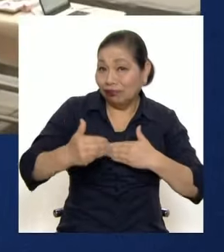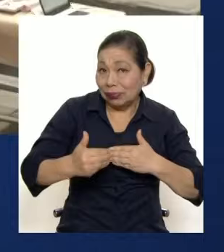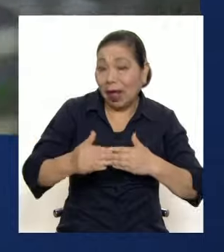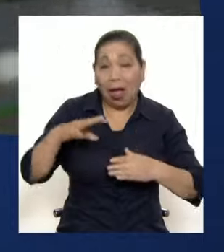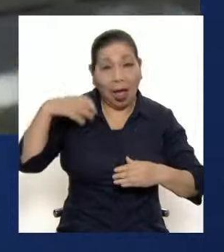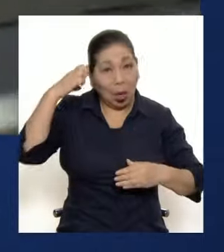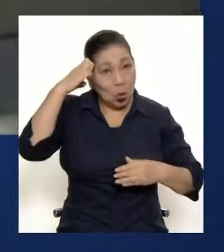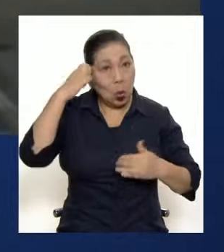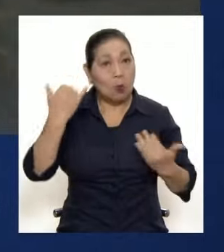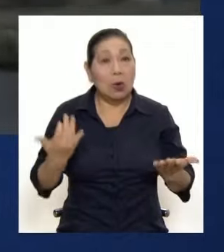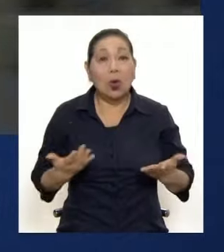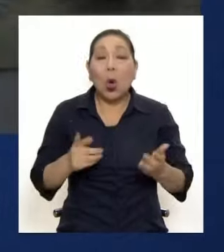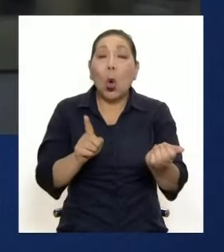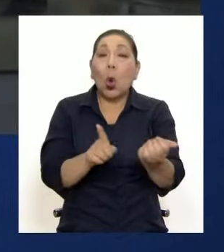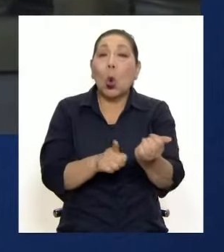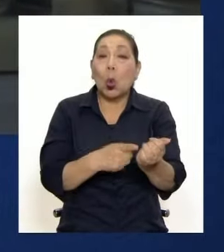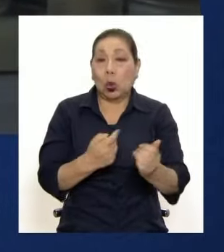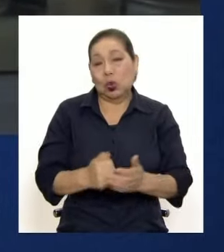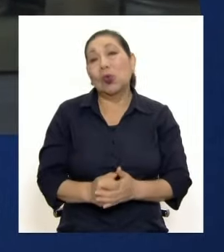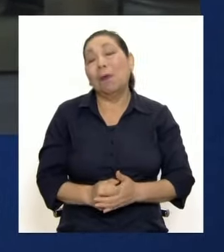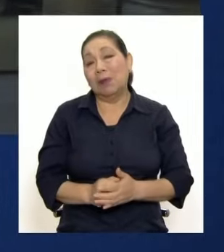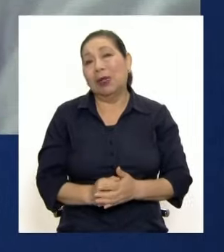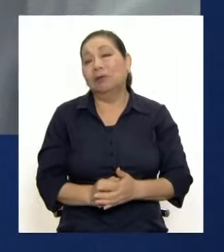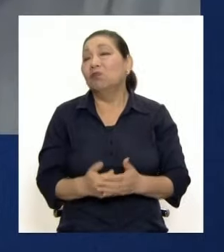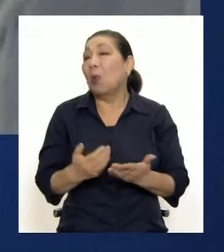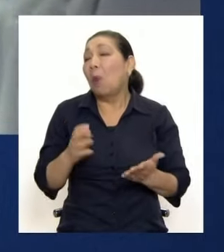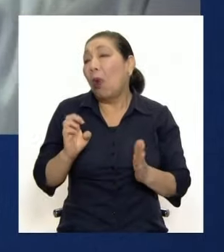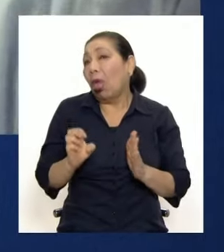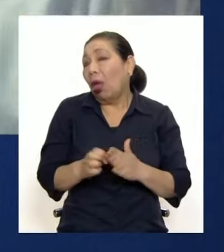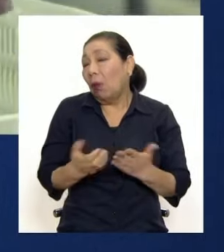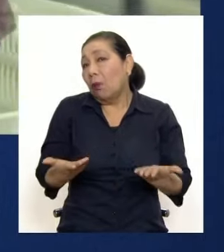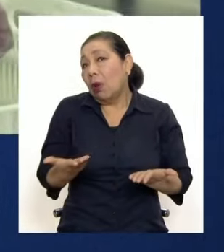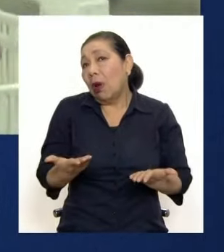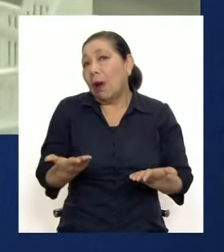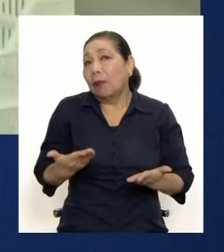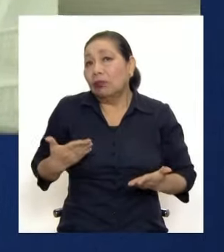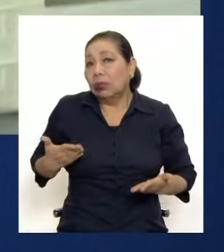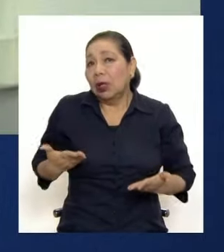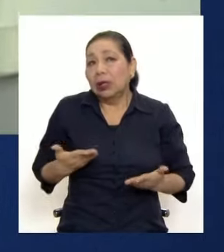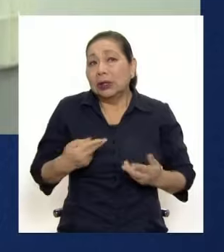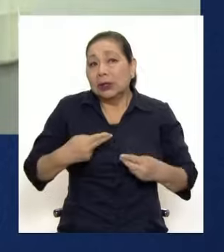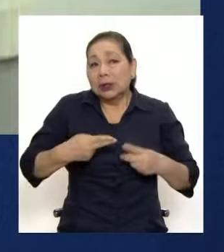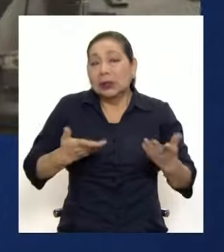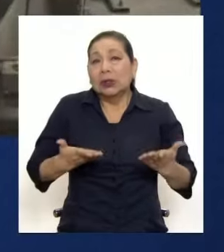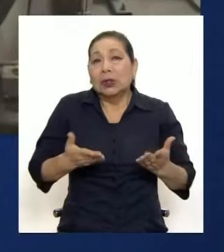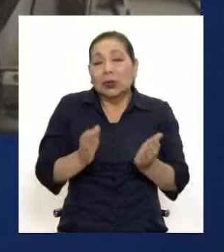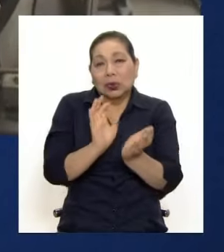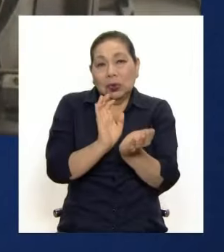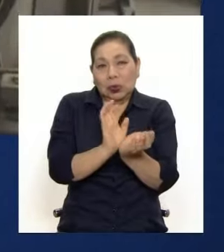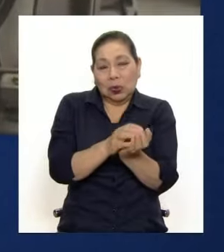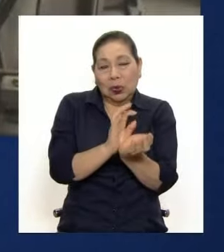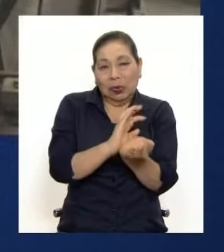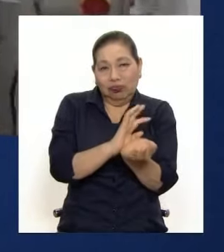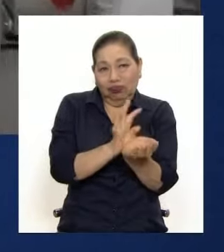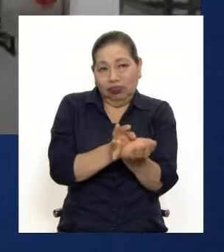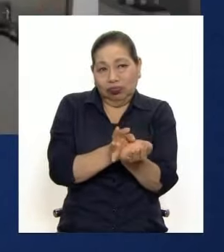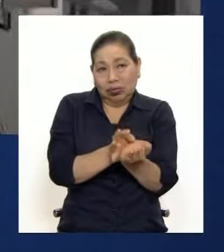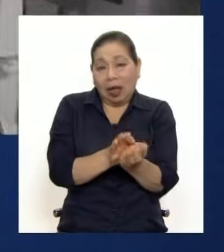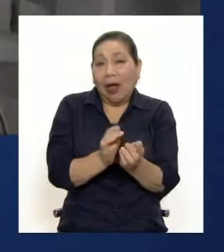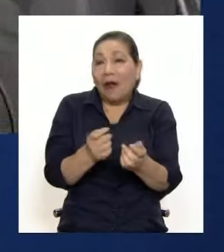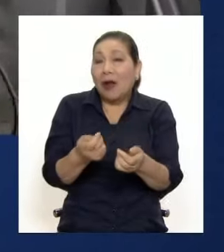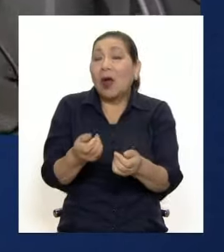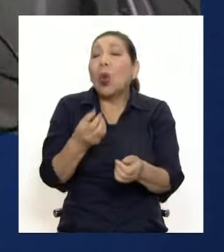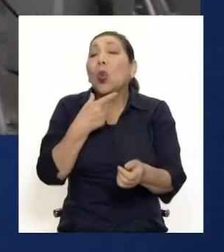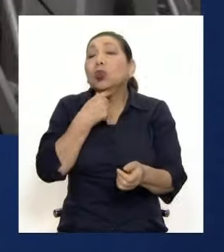Europa pues es tradicional tener productos como eh los productos hidrobiológicos como la concha de abanico dentro de las mesas